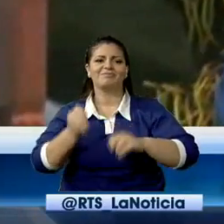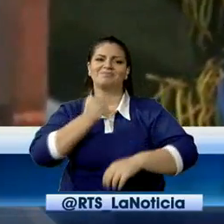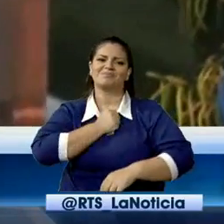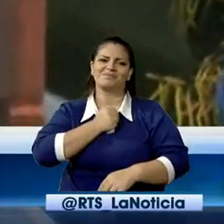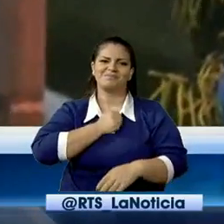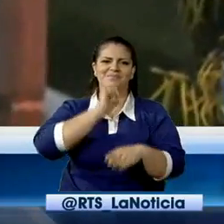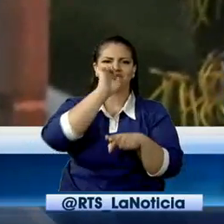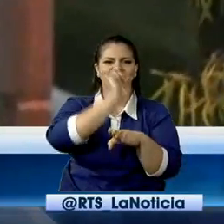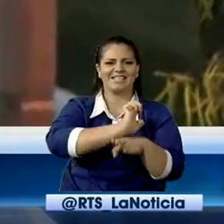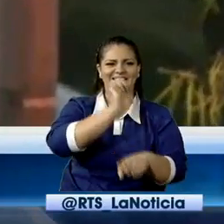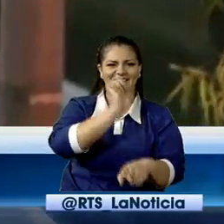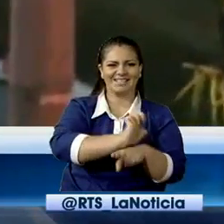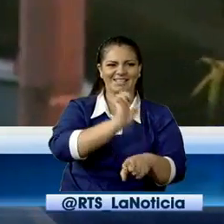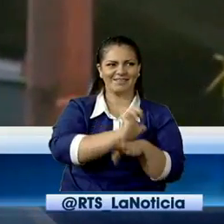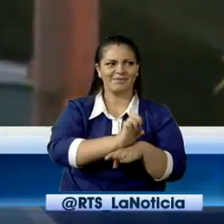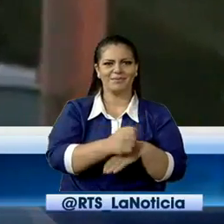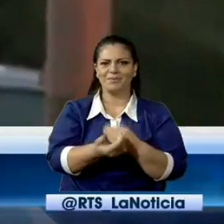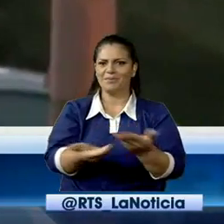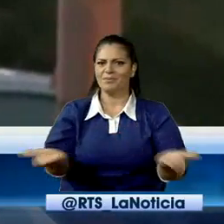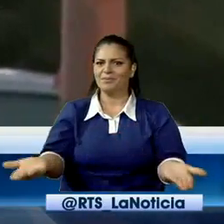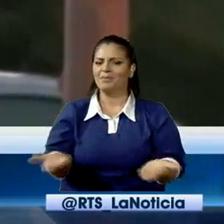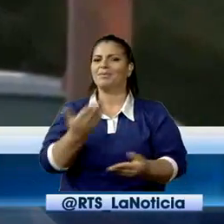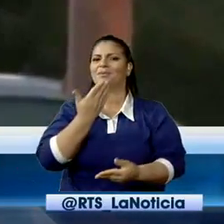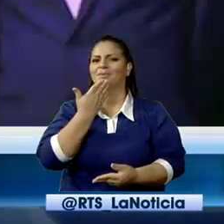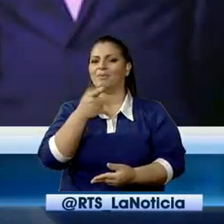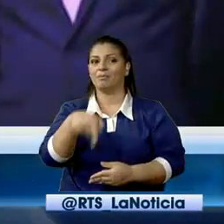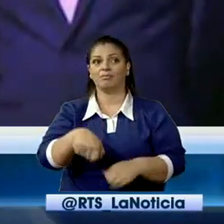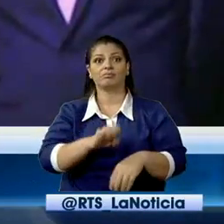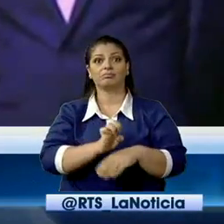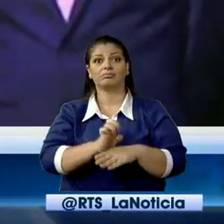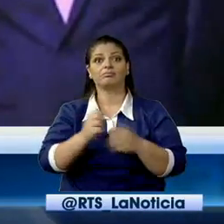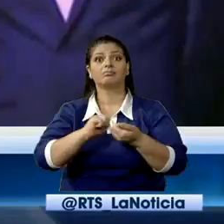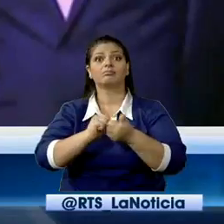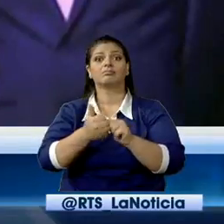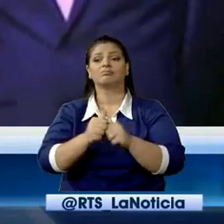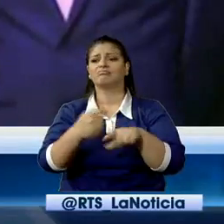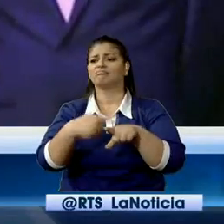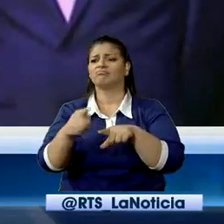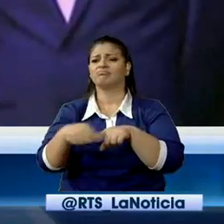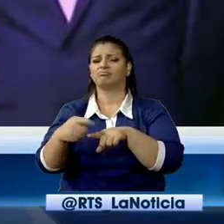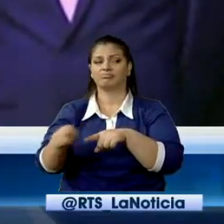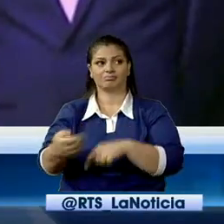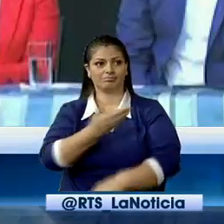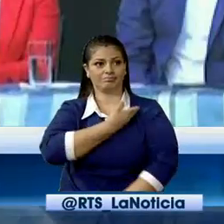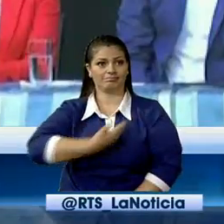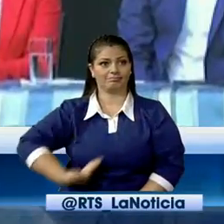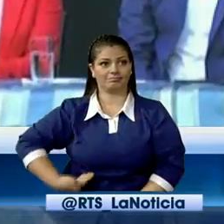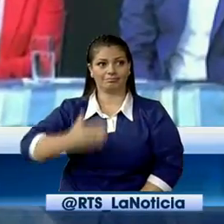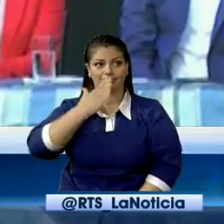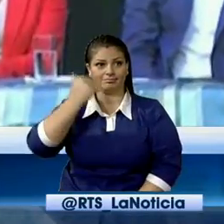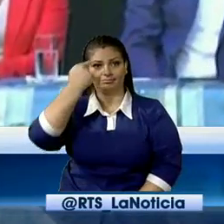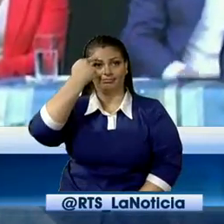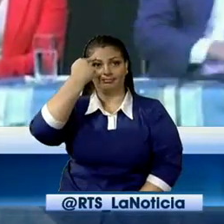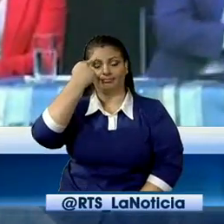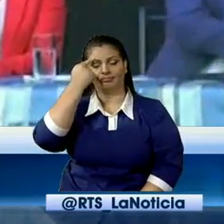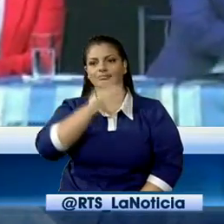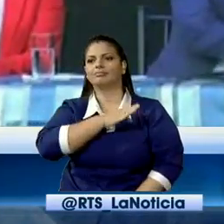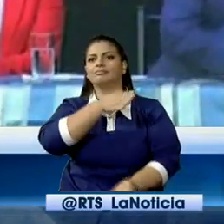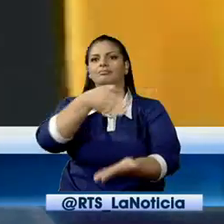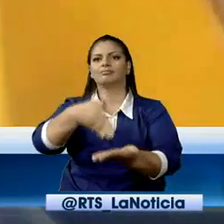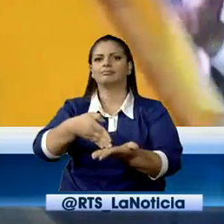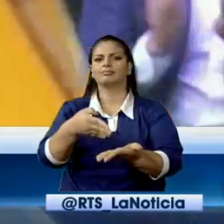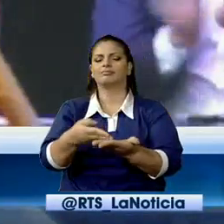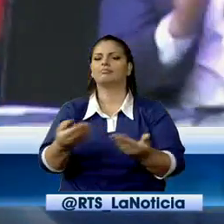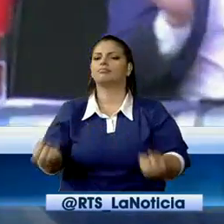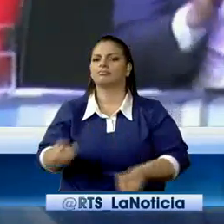es la base del deporte del país. El evento deportivo contó con la presencia del primer mandatario de la nación, quien declaró inaugurado